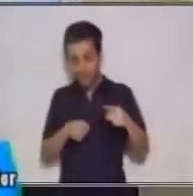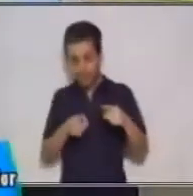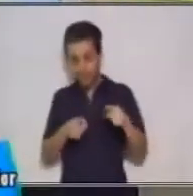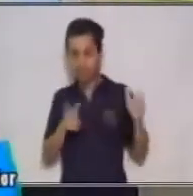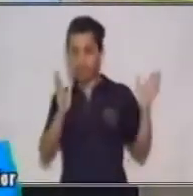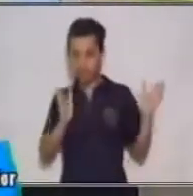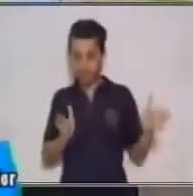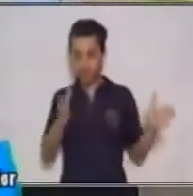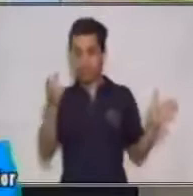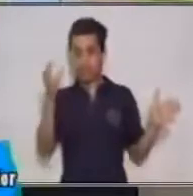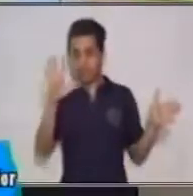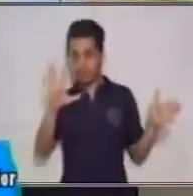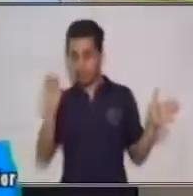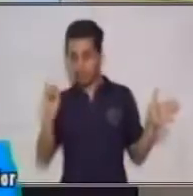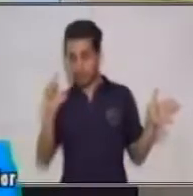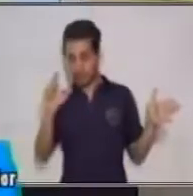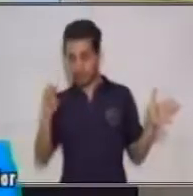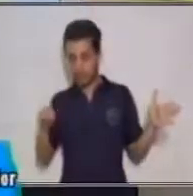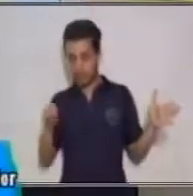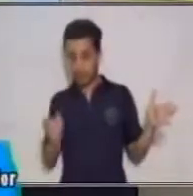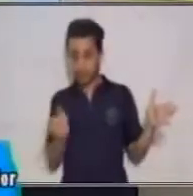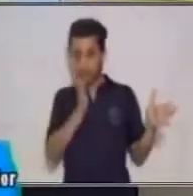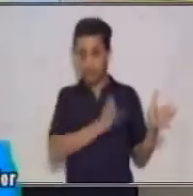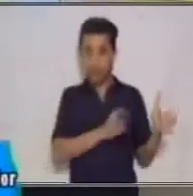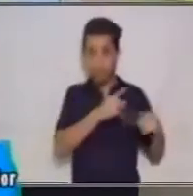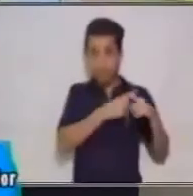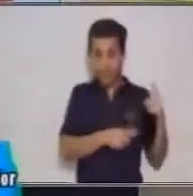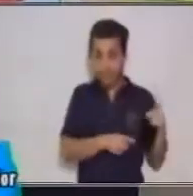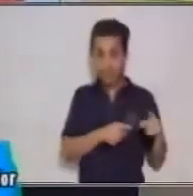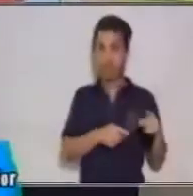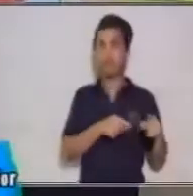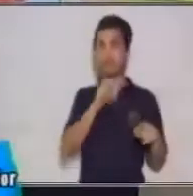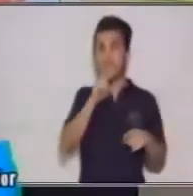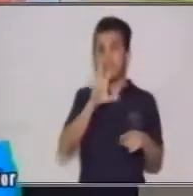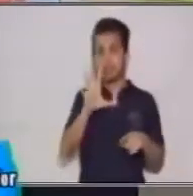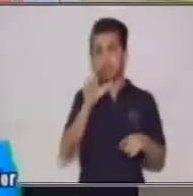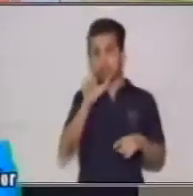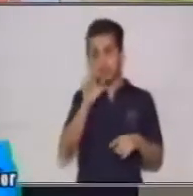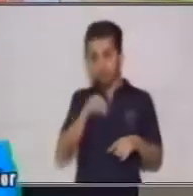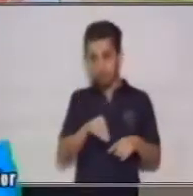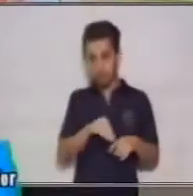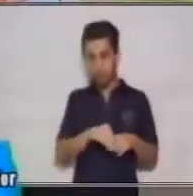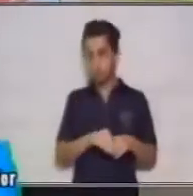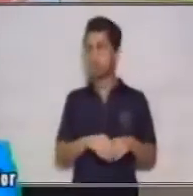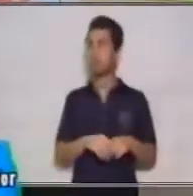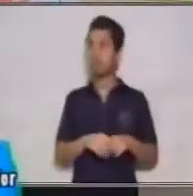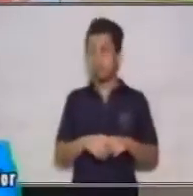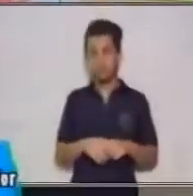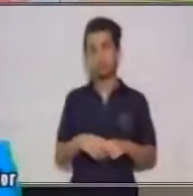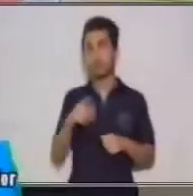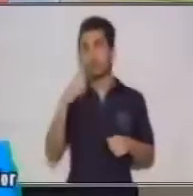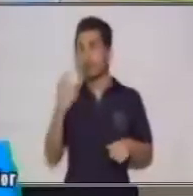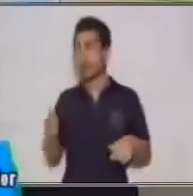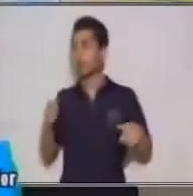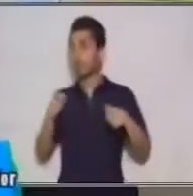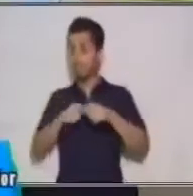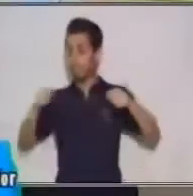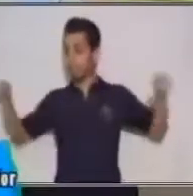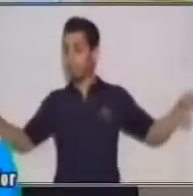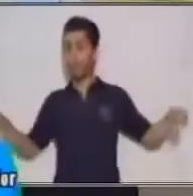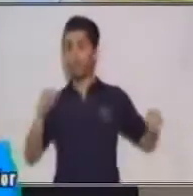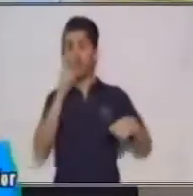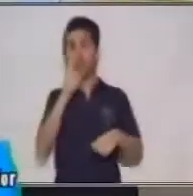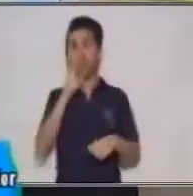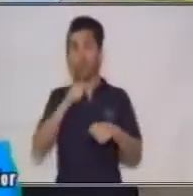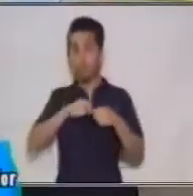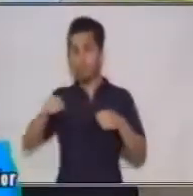25 centímetros. Por ejemplo, si yo divido este metro a la mitad, digo que es un medio y un medio. Si yo lo